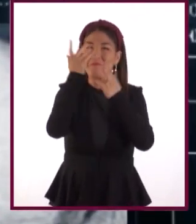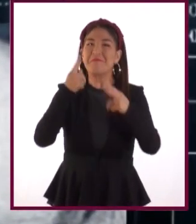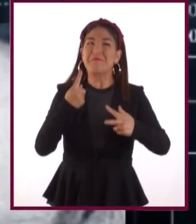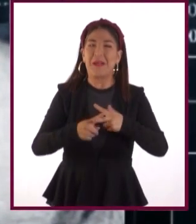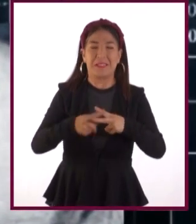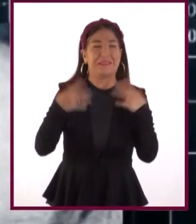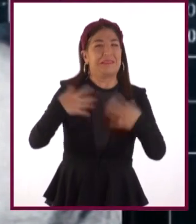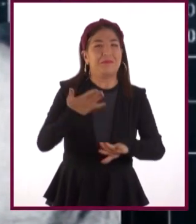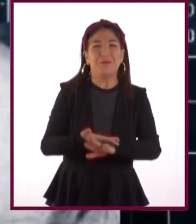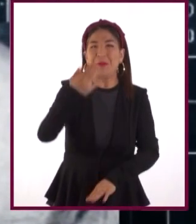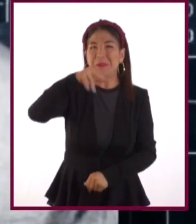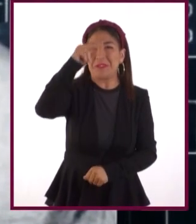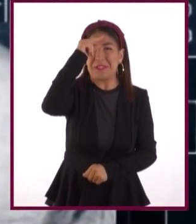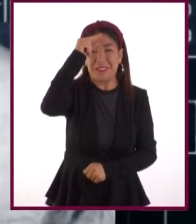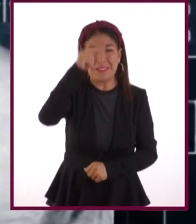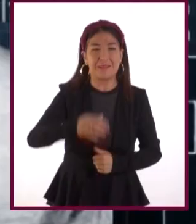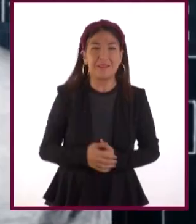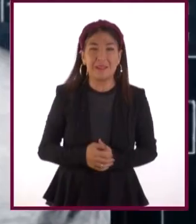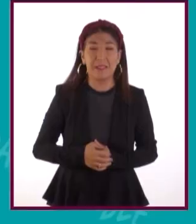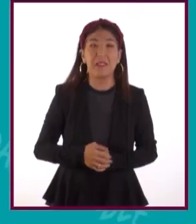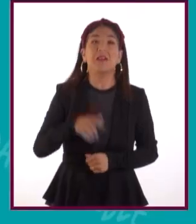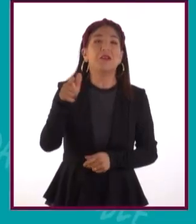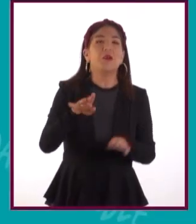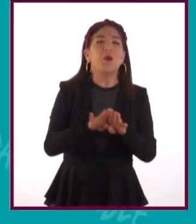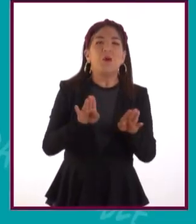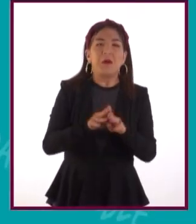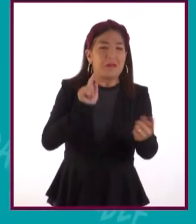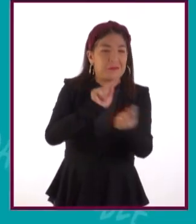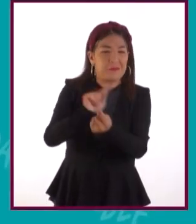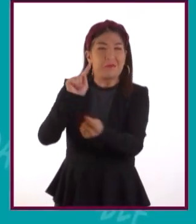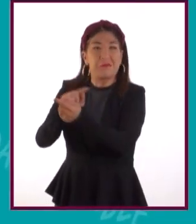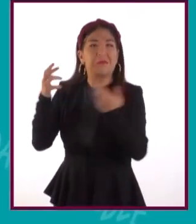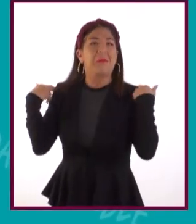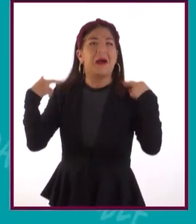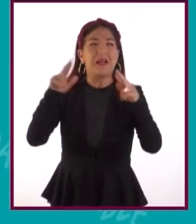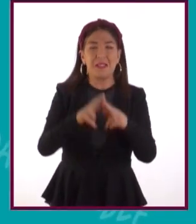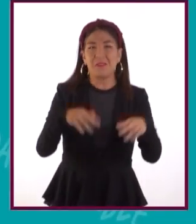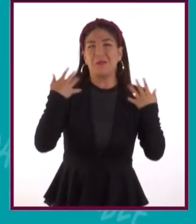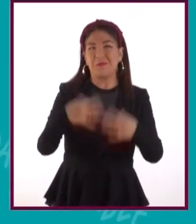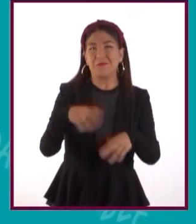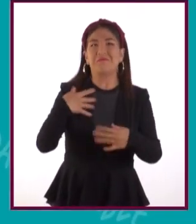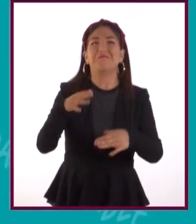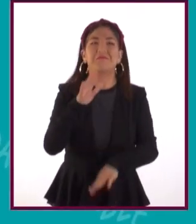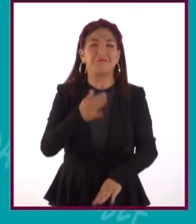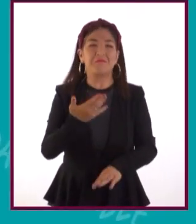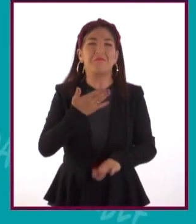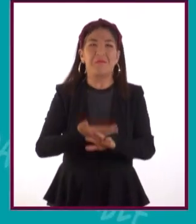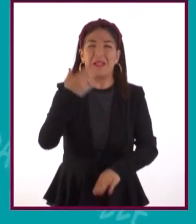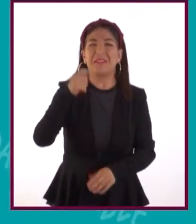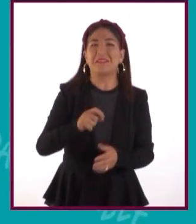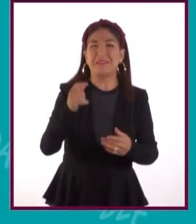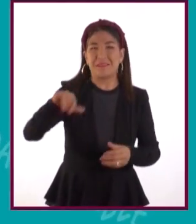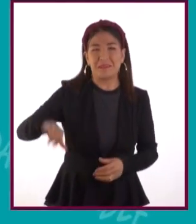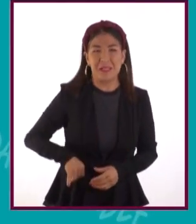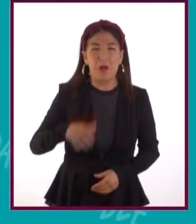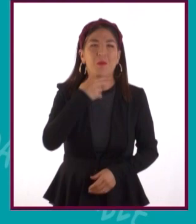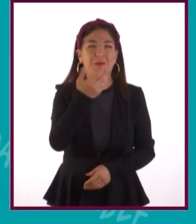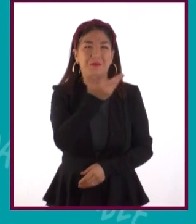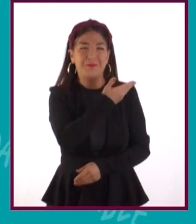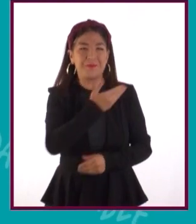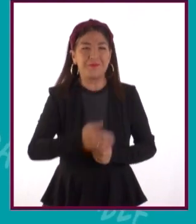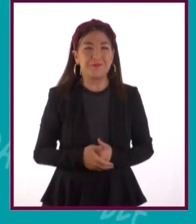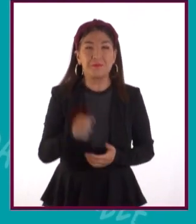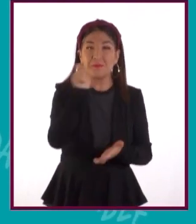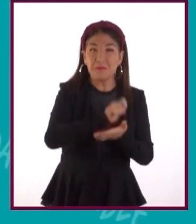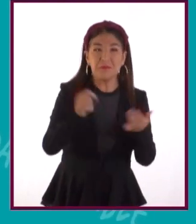convertirse en una matemática eminente. El rodearse de gente cortesana le dio la oportunidad de conocer a personajes como el